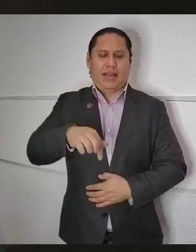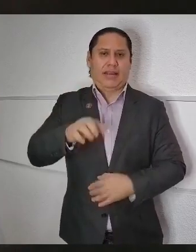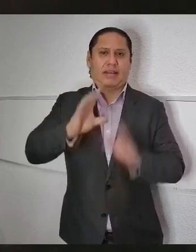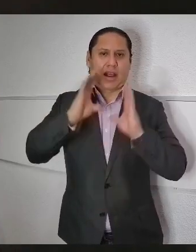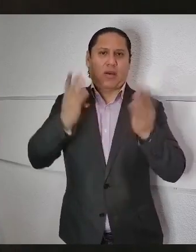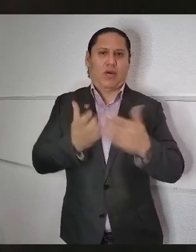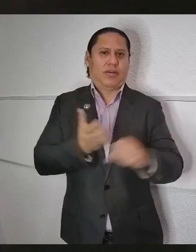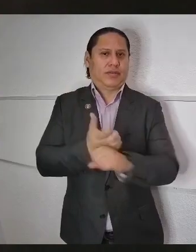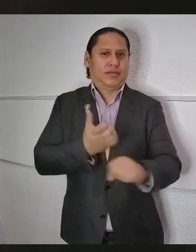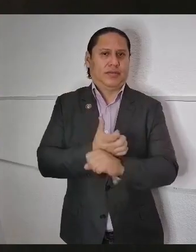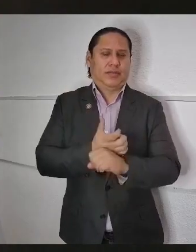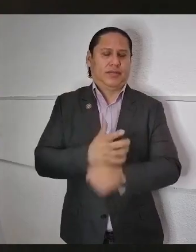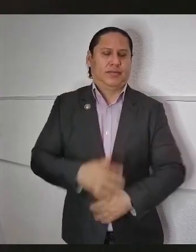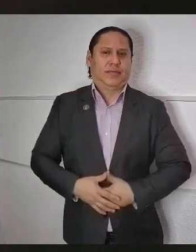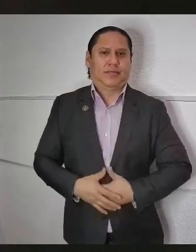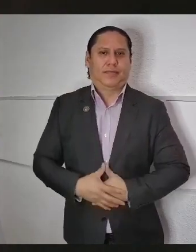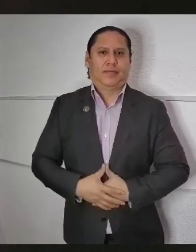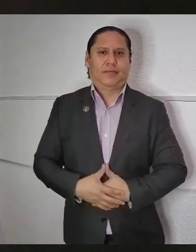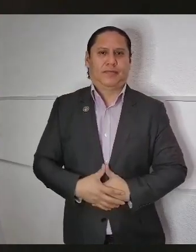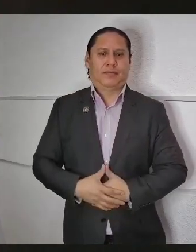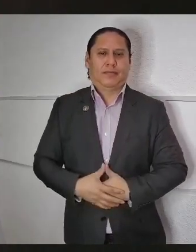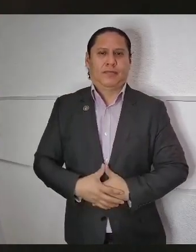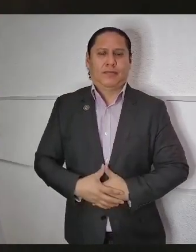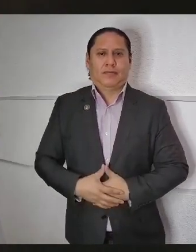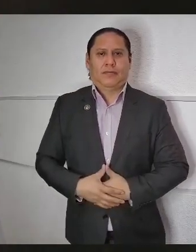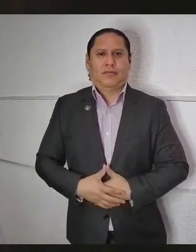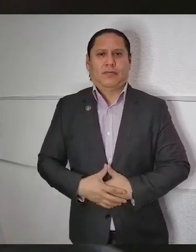esta 68ª legislatura.